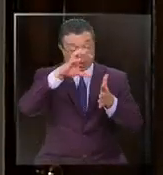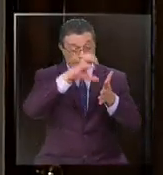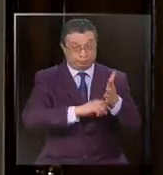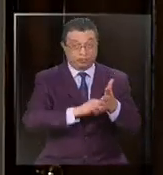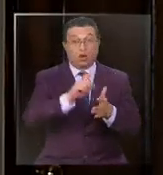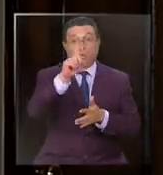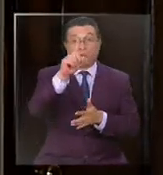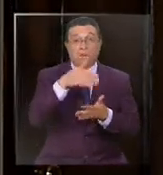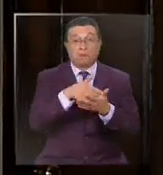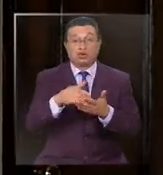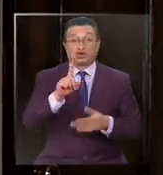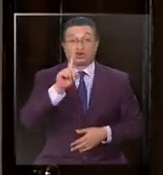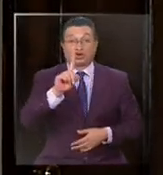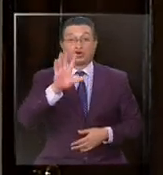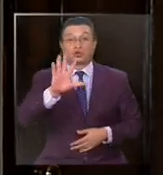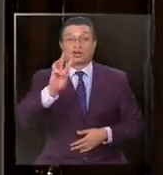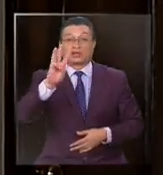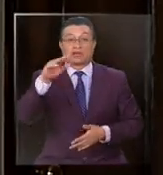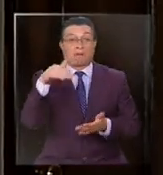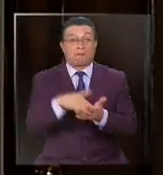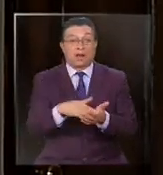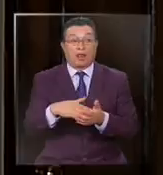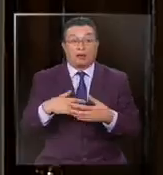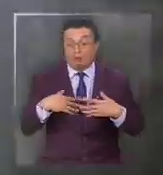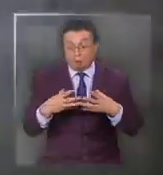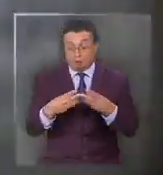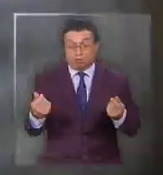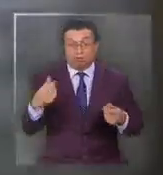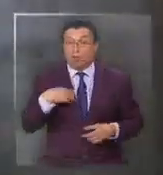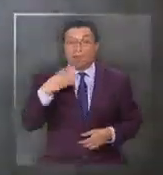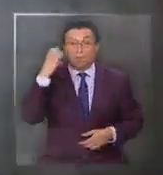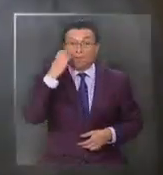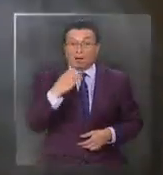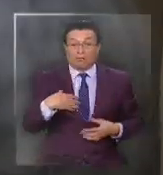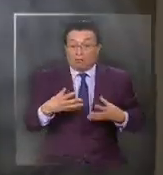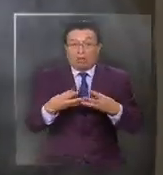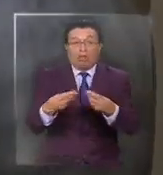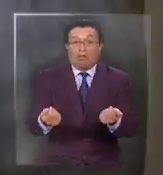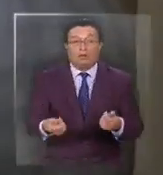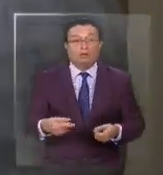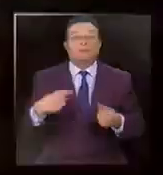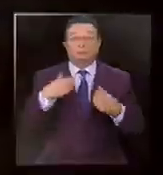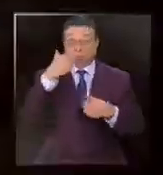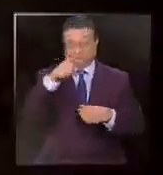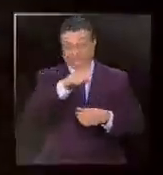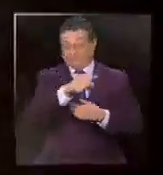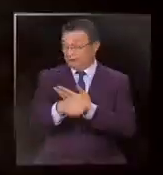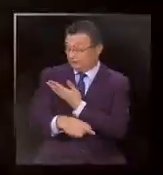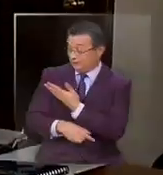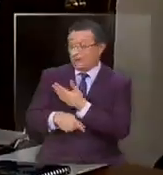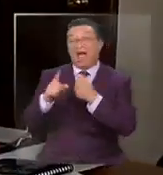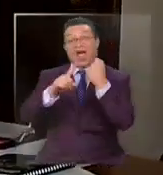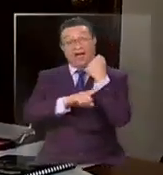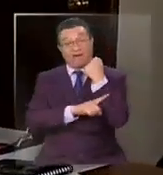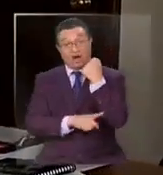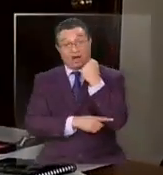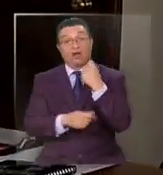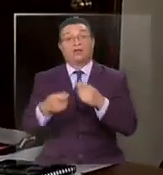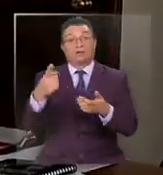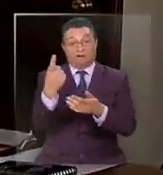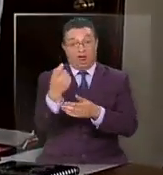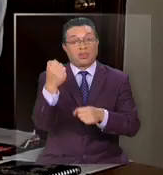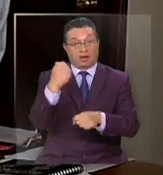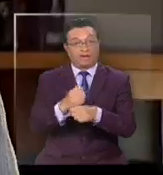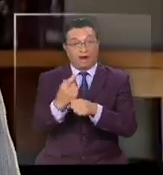descontando 1.153.000 pesos que no voy a ver en el mes de mayo. Rodrigo es abogado, trabaja a honorarios y